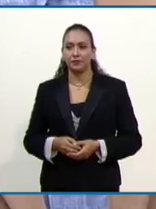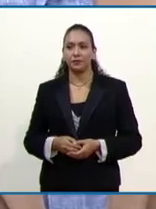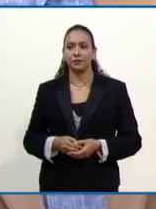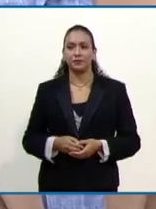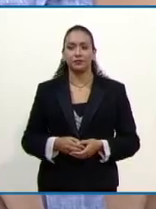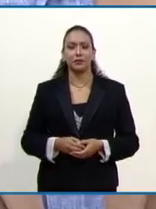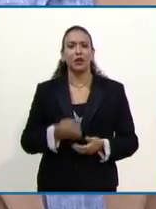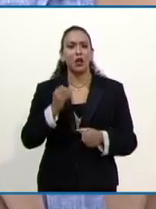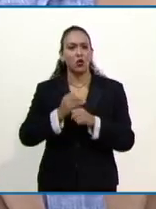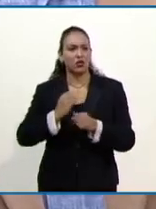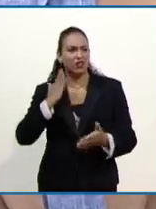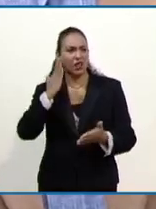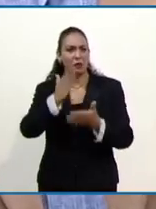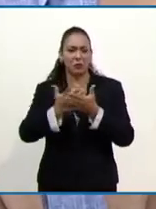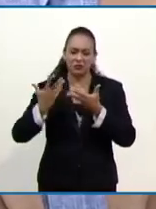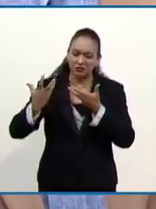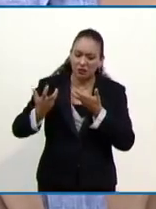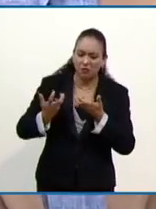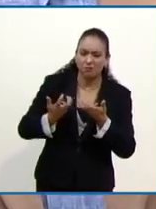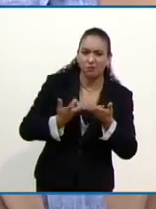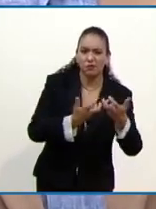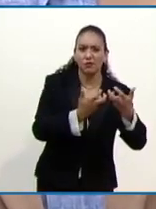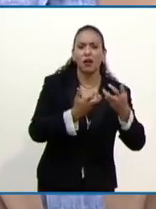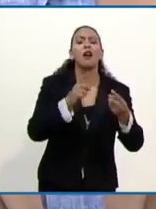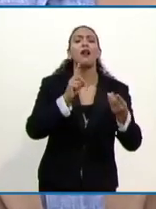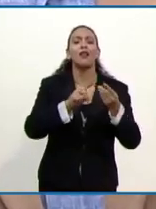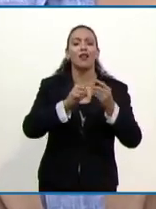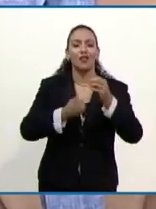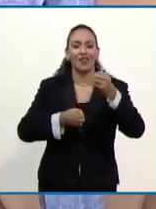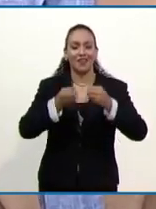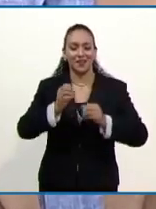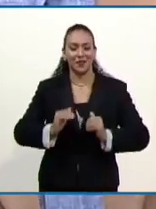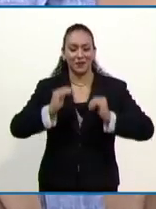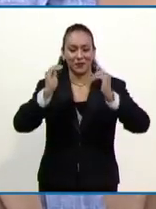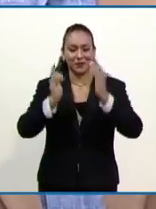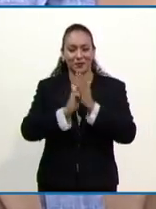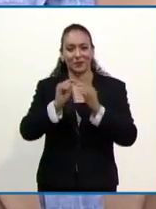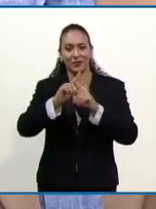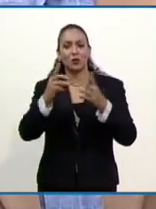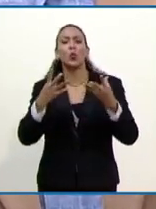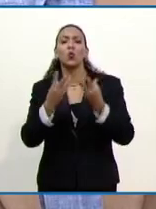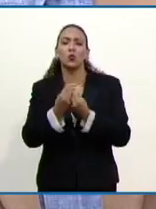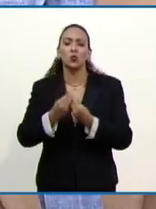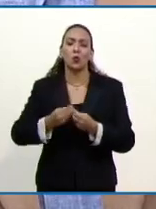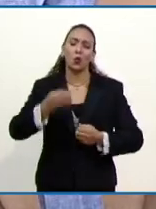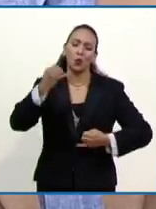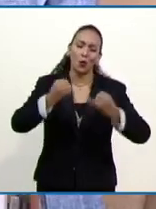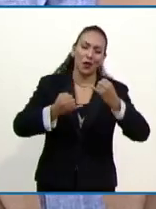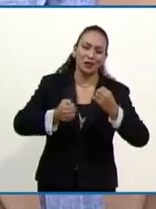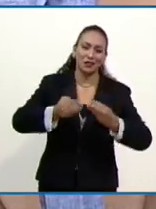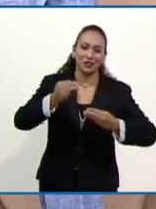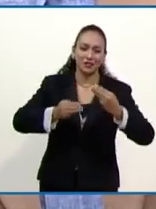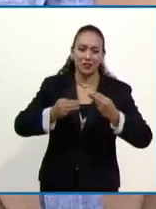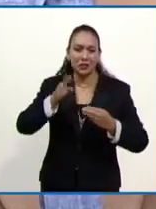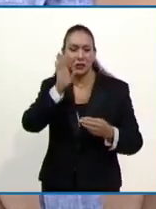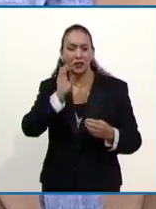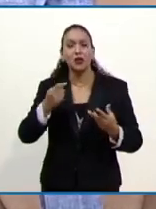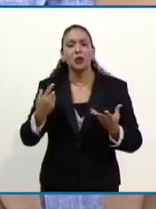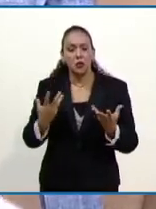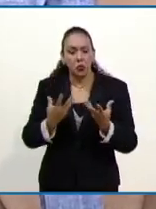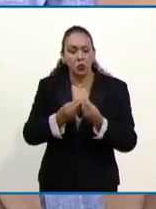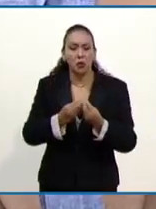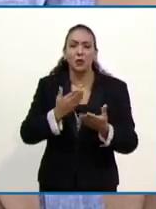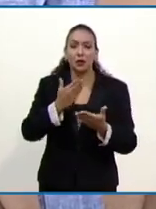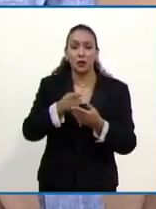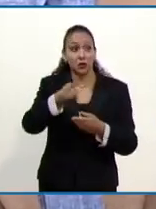vamos a la Corte a acompañar a nuestros compañeros, a mostrarles nuestro apoyo, a decirles que no están solos y que